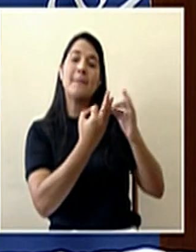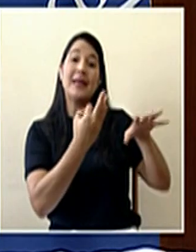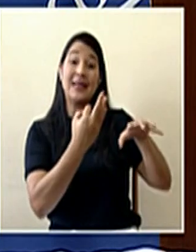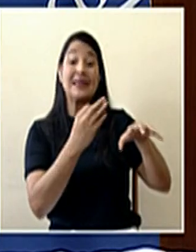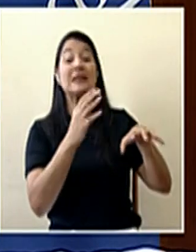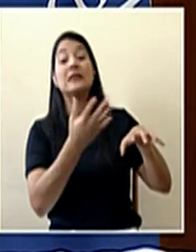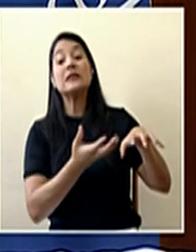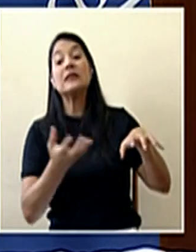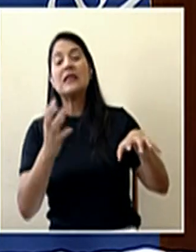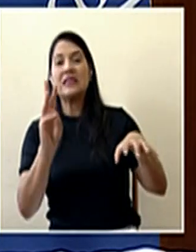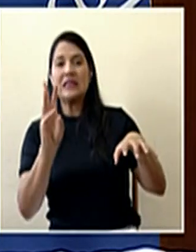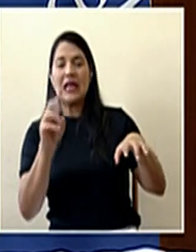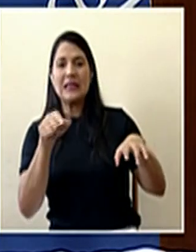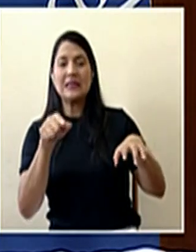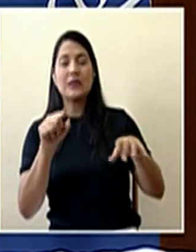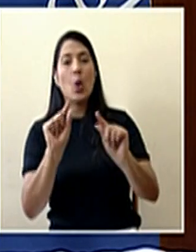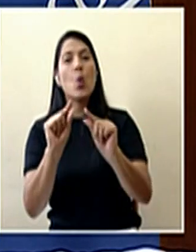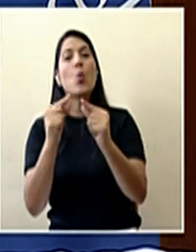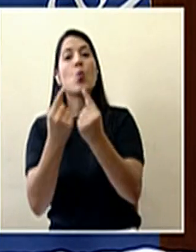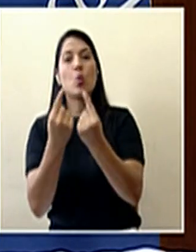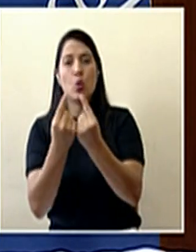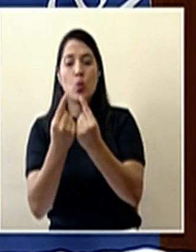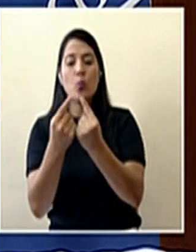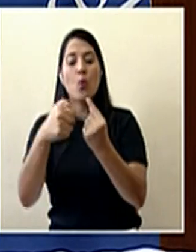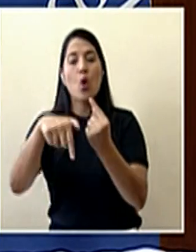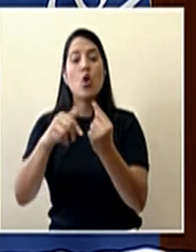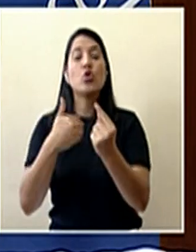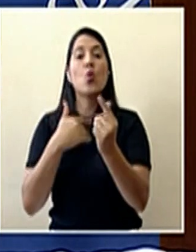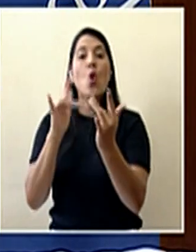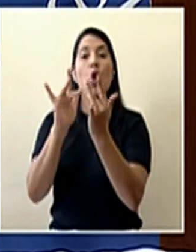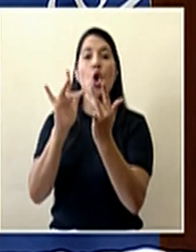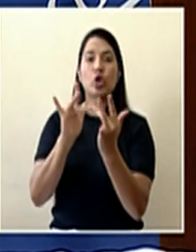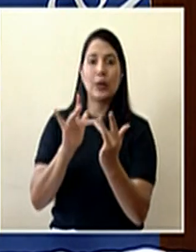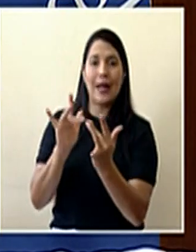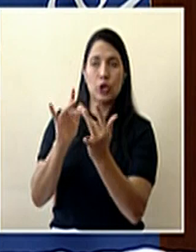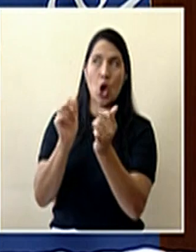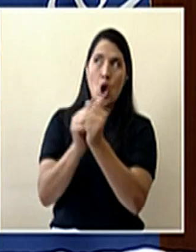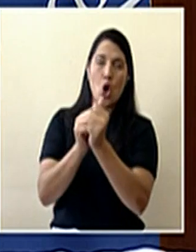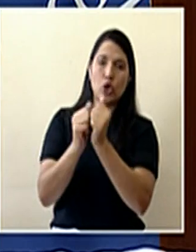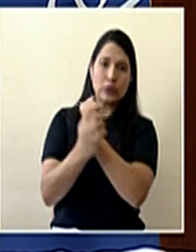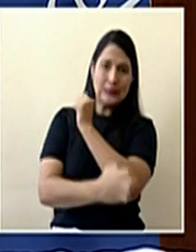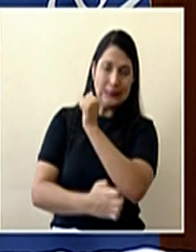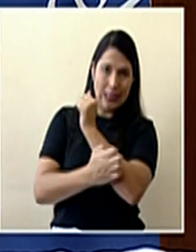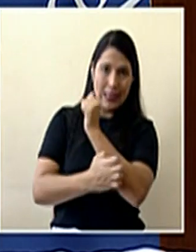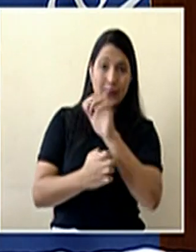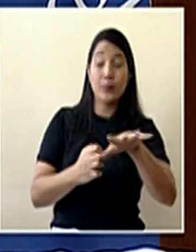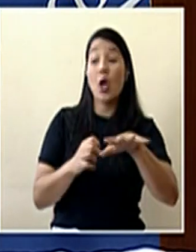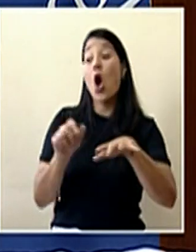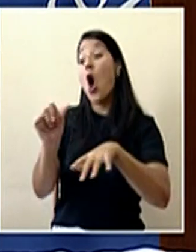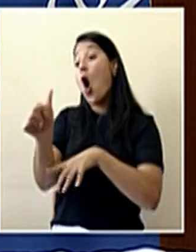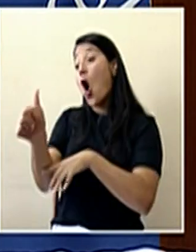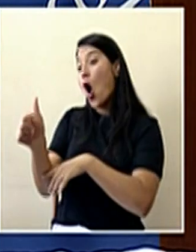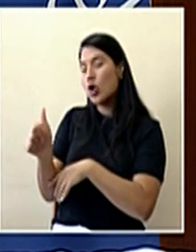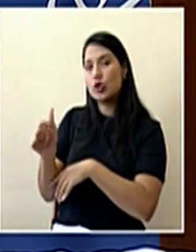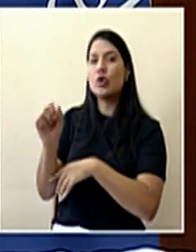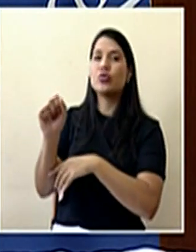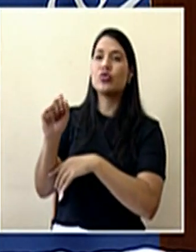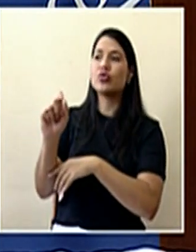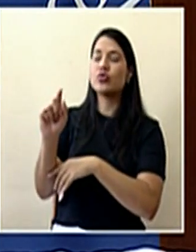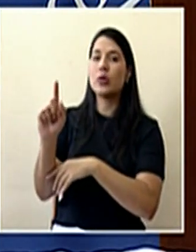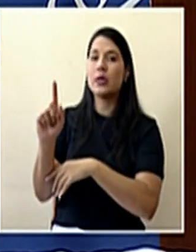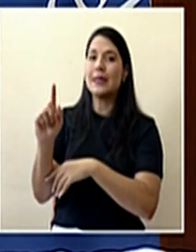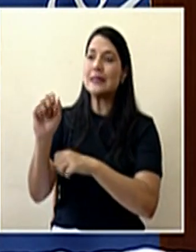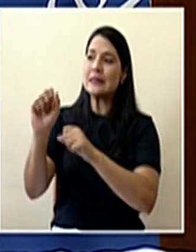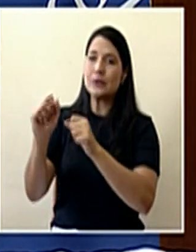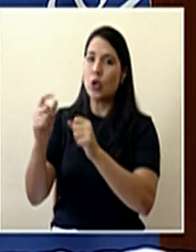con un grupo que estuvo expuesto a una persona del exterior, y los demás han sido casos aislados, pero que sí tienen algún tipo de nexo más. Pero